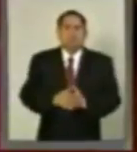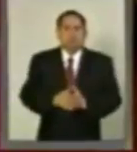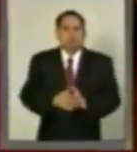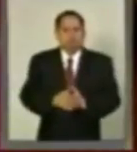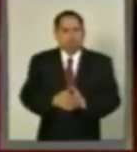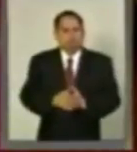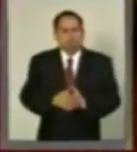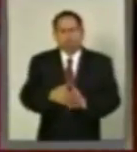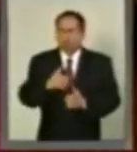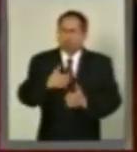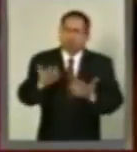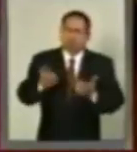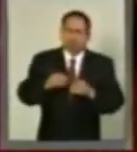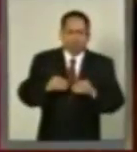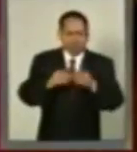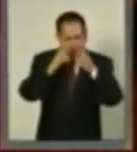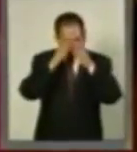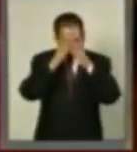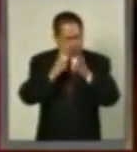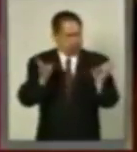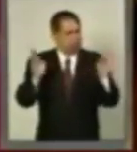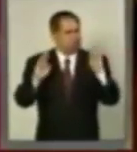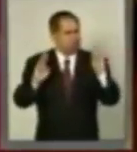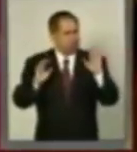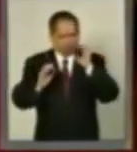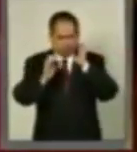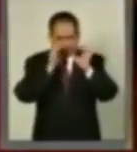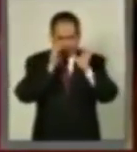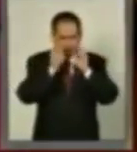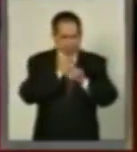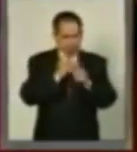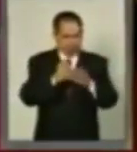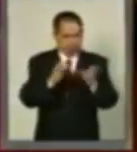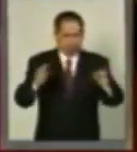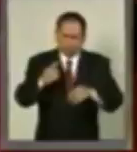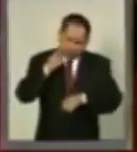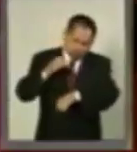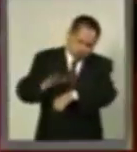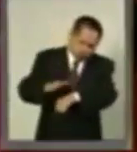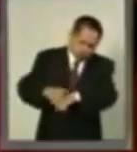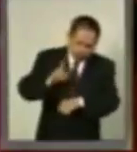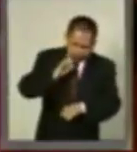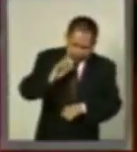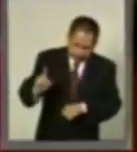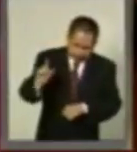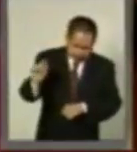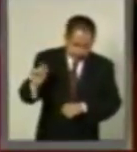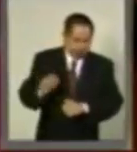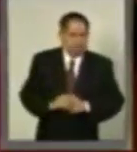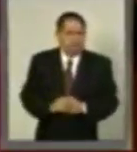conducido con gran apertura. Mire